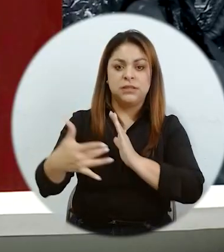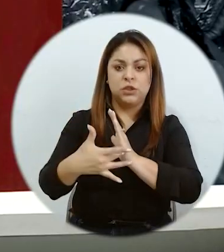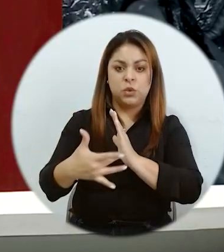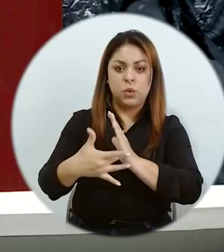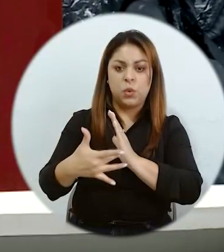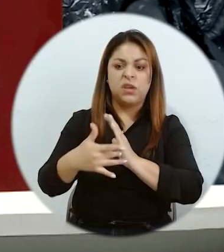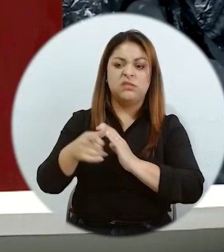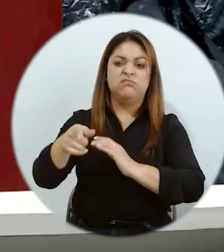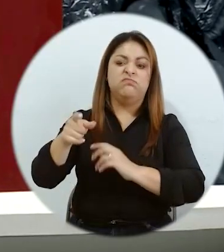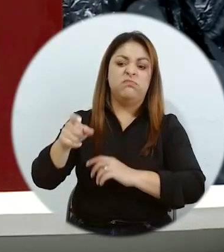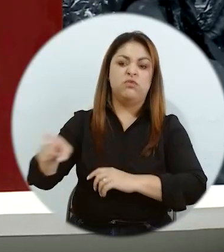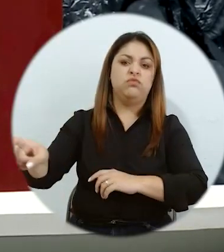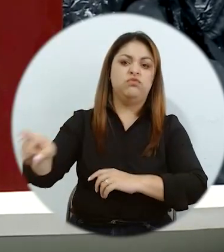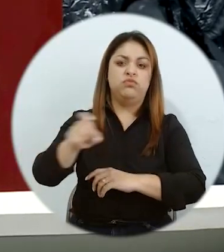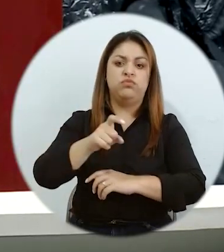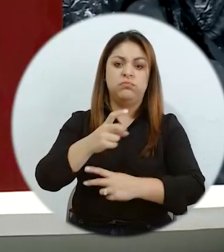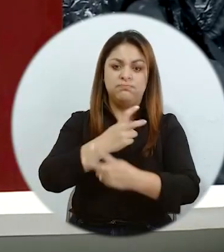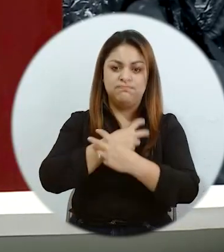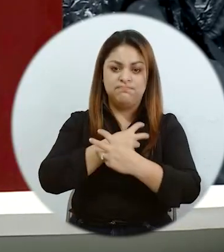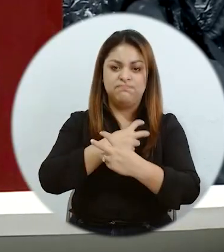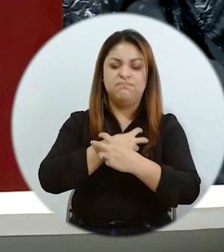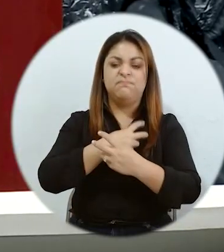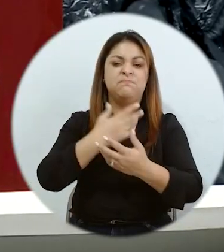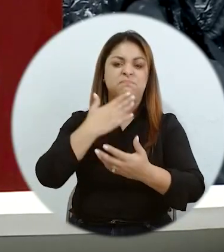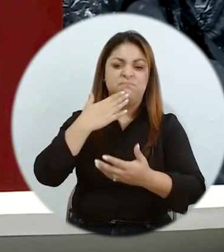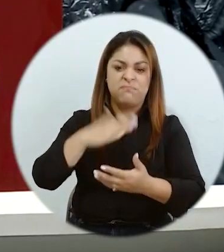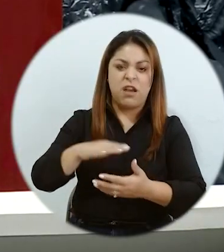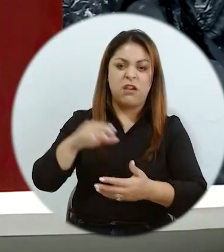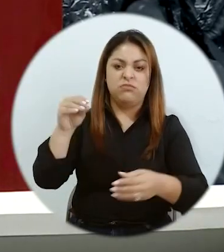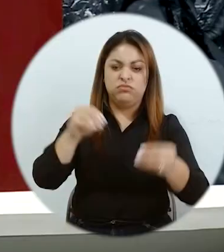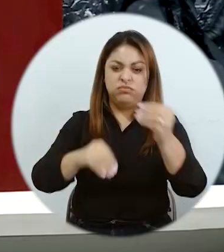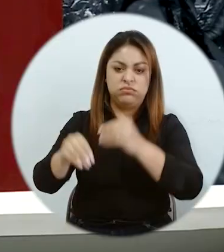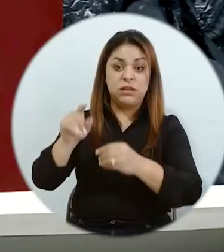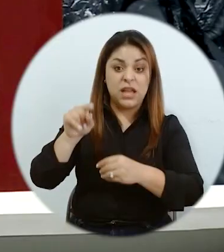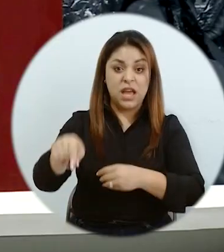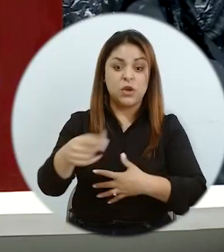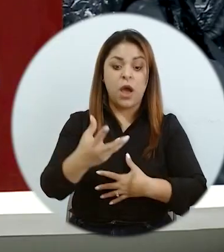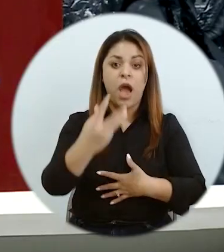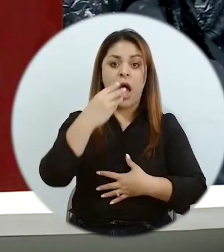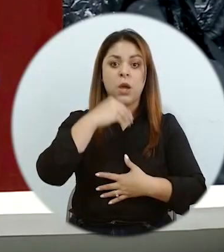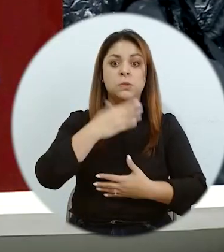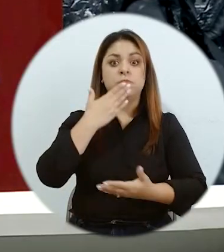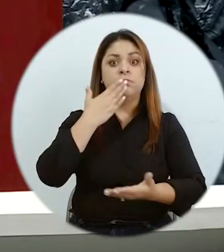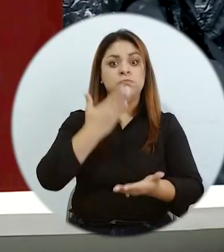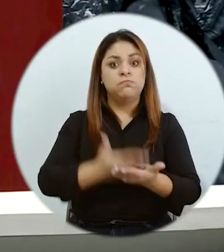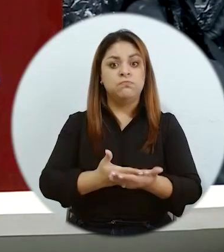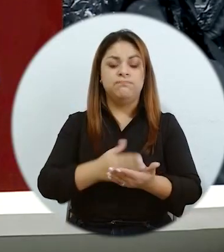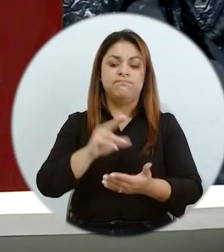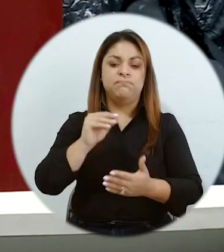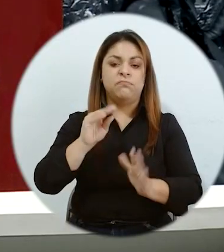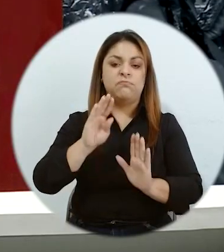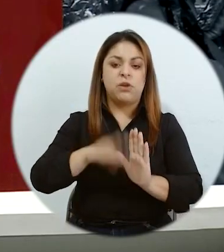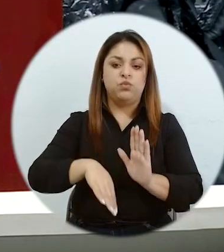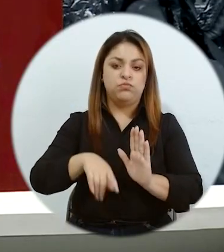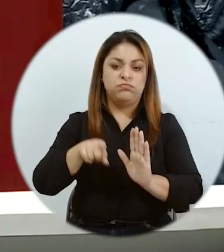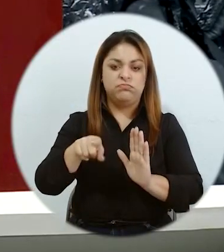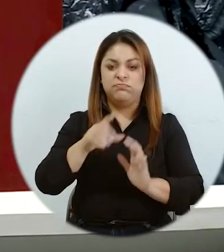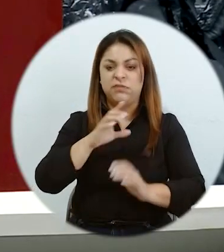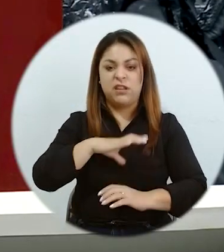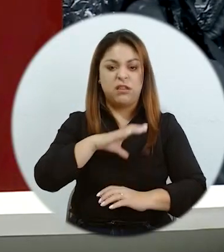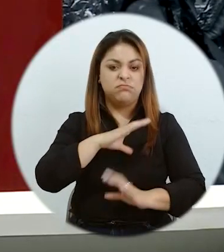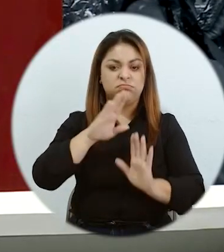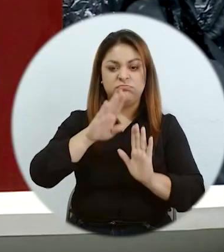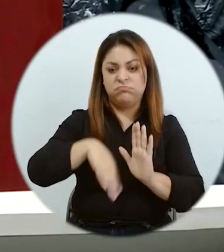en venenos, en agroquímicos, en agrotóxicos, son menos nutritivos. Entonces, la